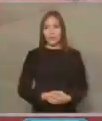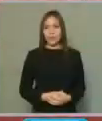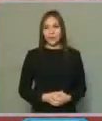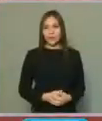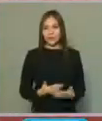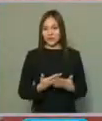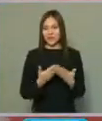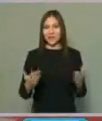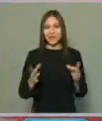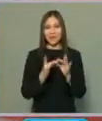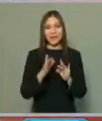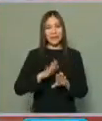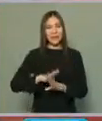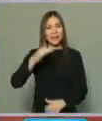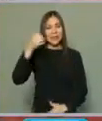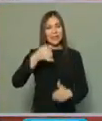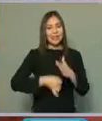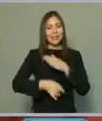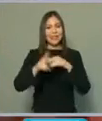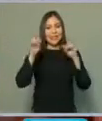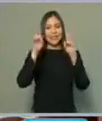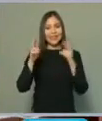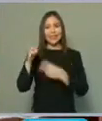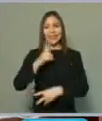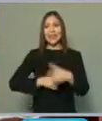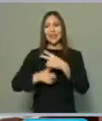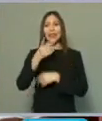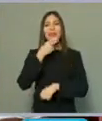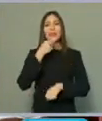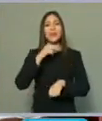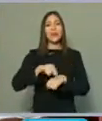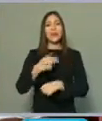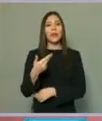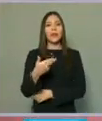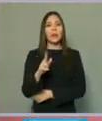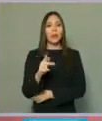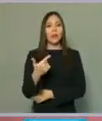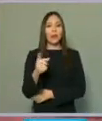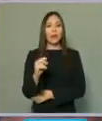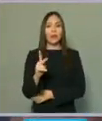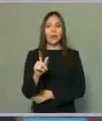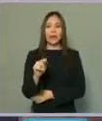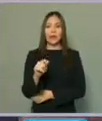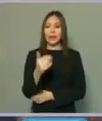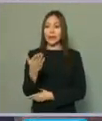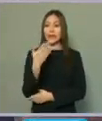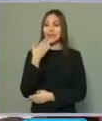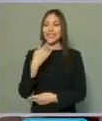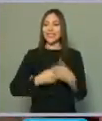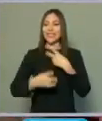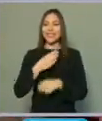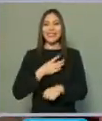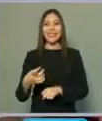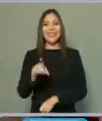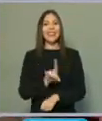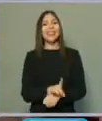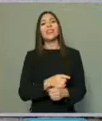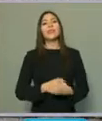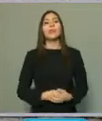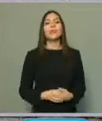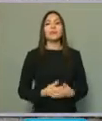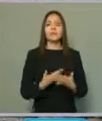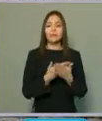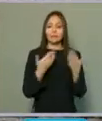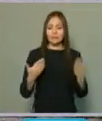Obviamente, para hablar más acerca de estos temas, está con nosotros el doctor Hugo Plata. Bienvenido. Muy buenas semanas. Y a mí me gustaría empezar